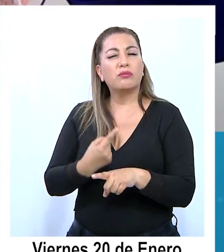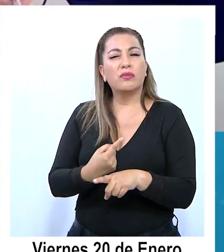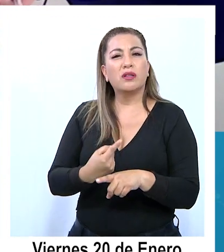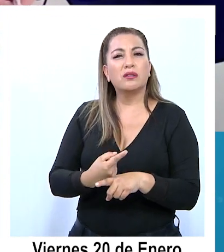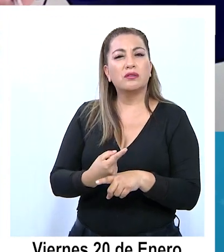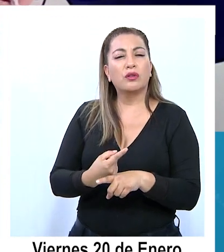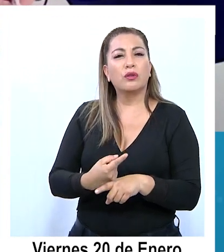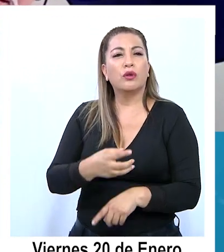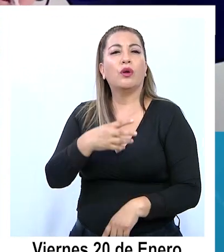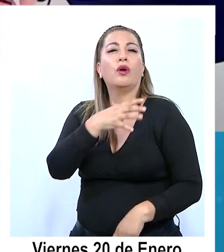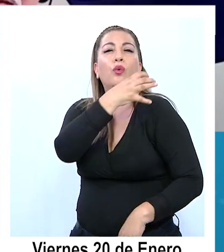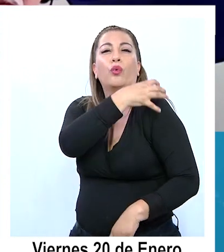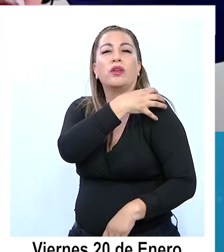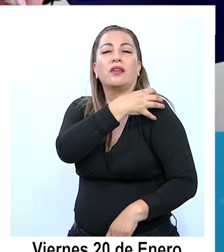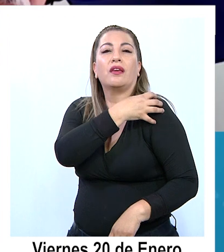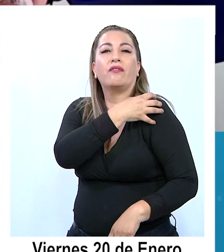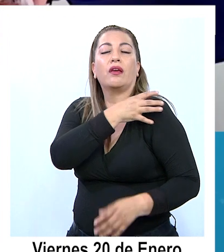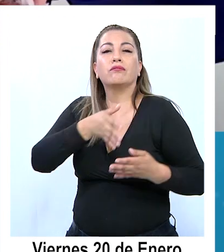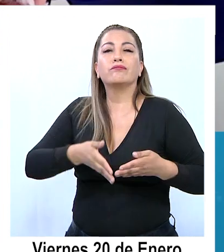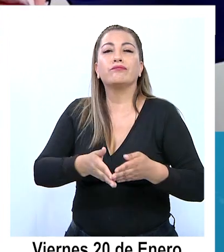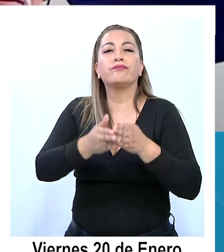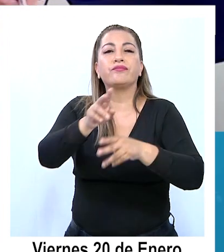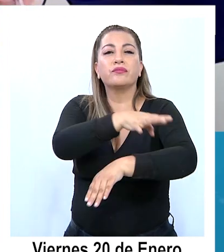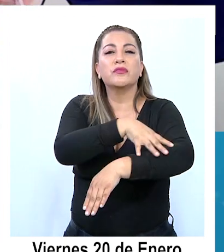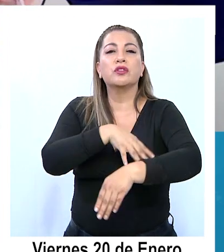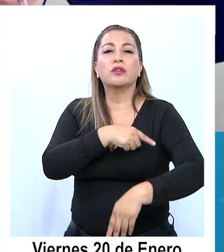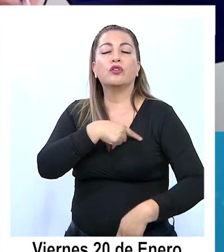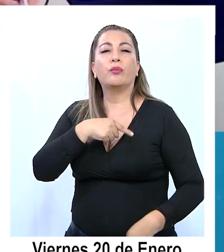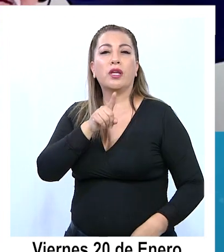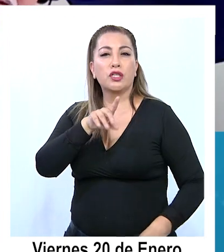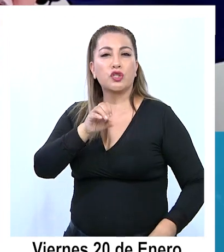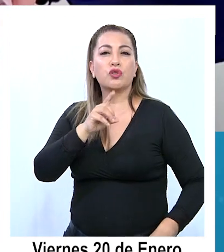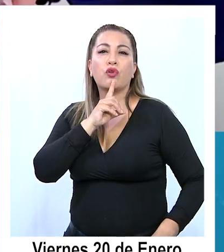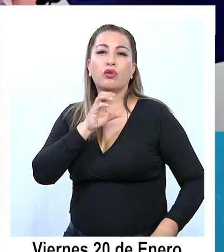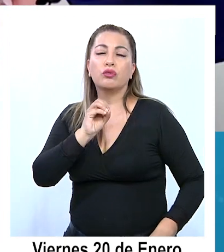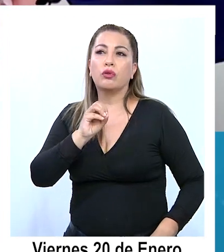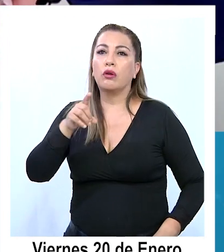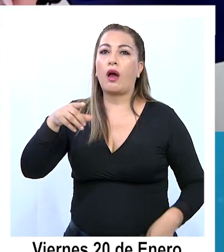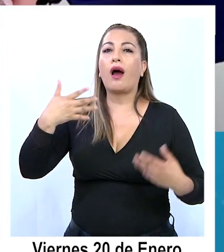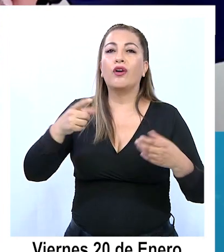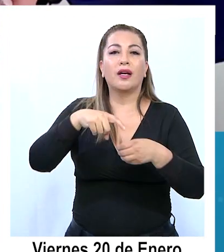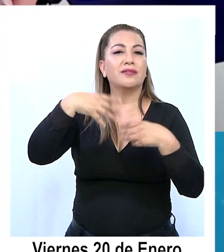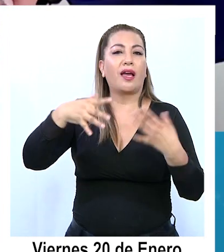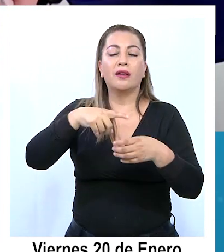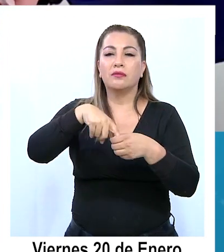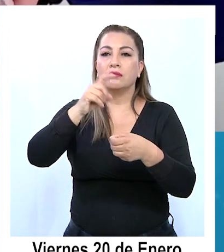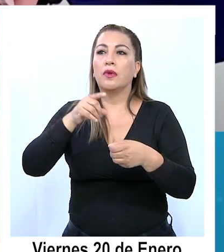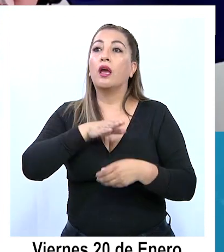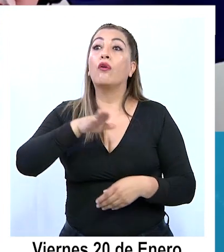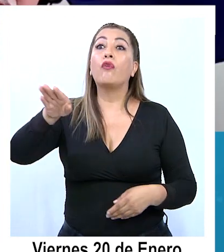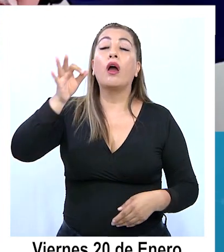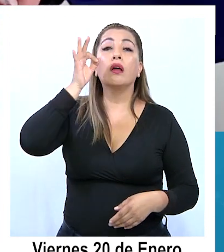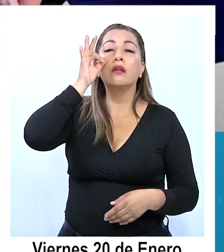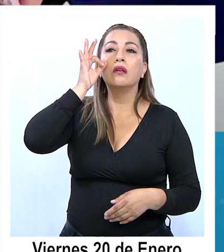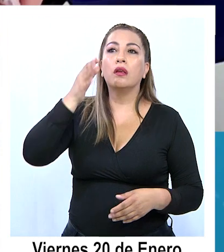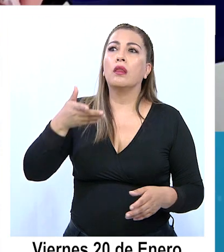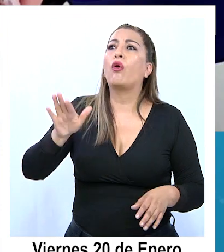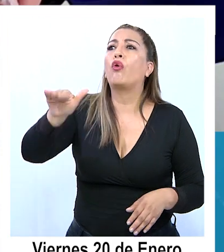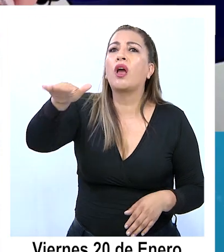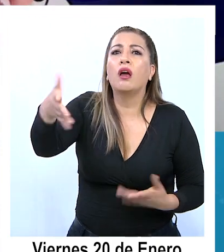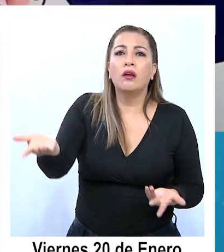el almirante Soto, Uh que hoy -huh. día ya está en retiro, y él me decía que él había ido a ver al cabo y el cabo le decía,